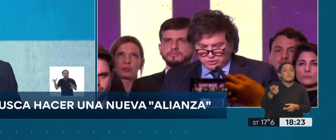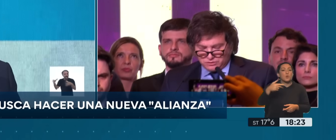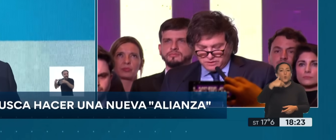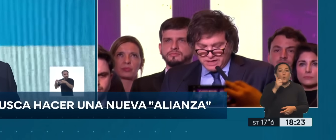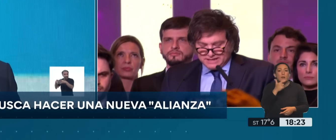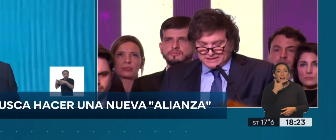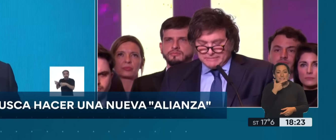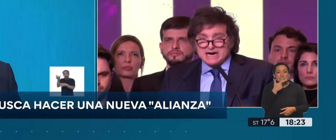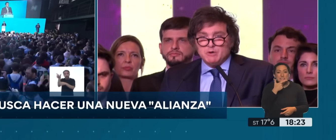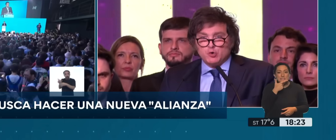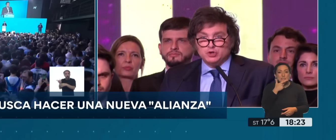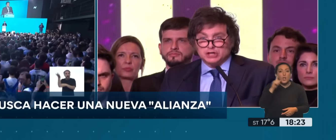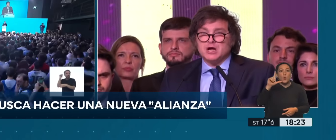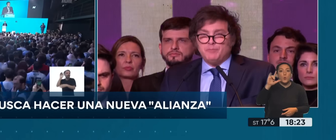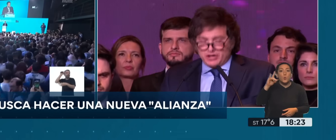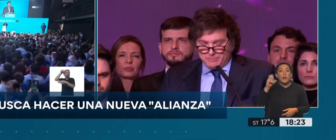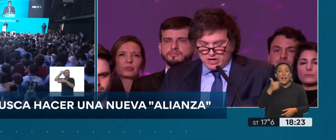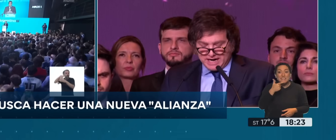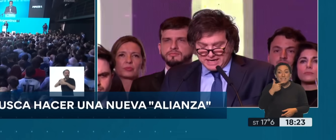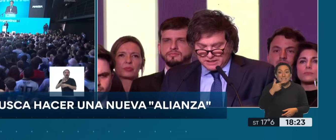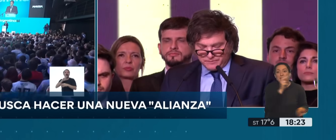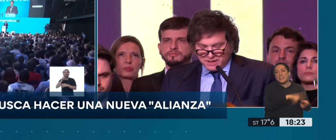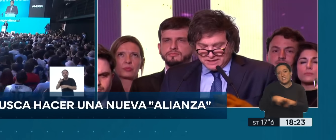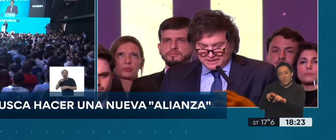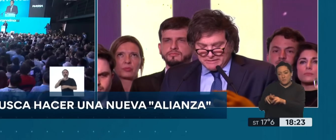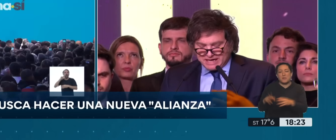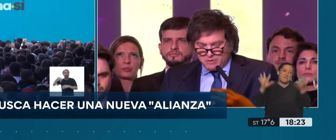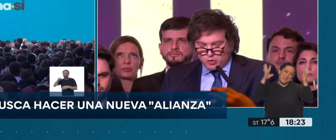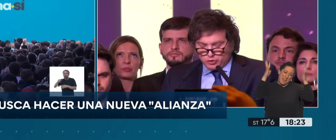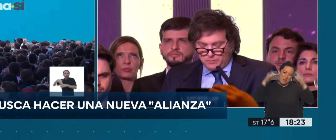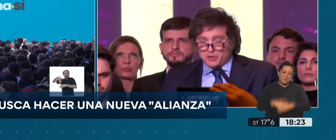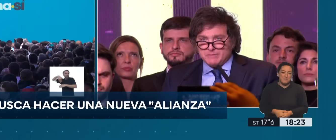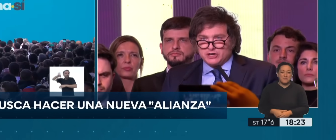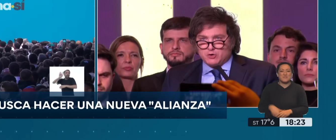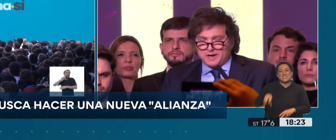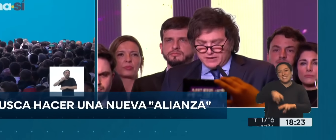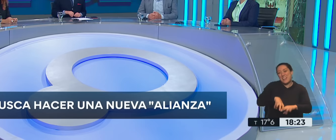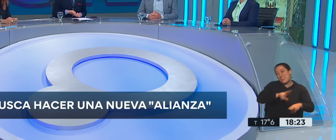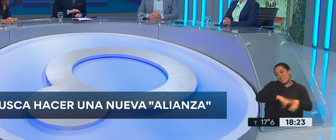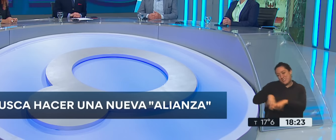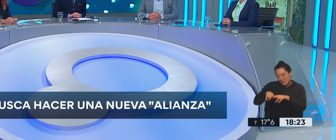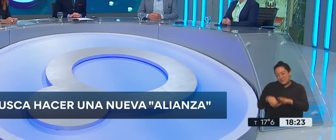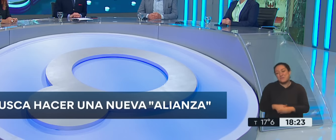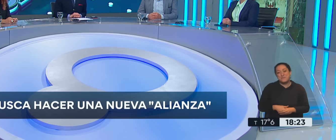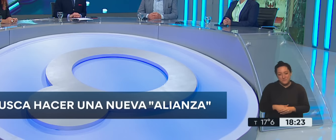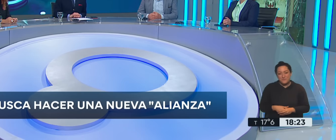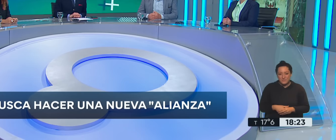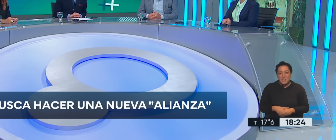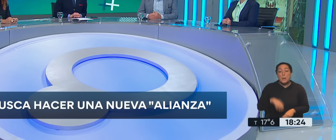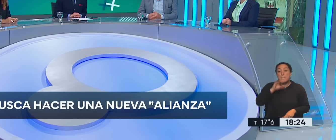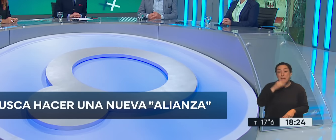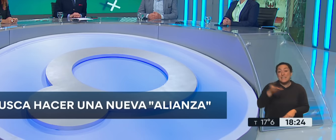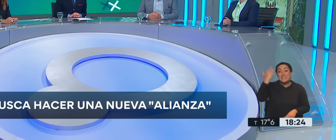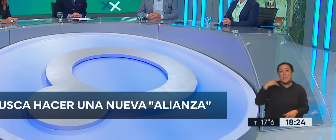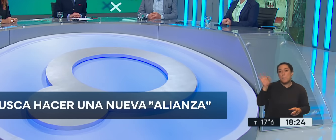y entró a editar. Lucas. Bravo Lucas, ¿no? Bravo Lucas. ¿Y entonces para dónde vamos? Quería preguntarte, bueno, Massa ayer ganó